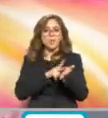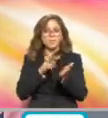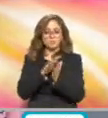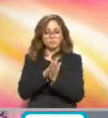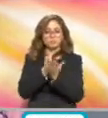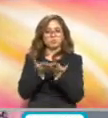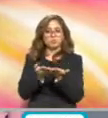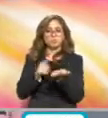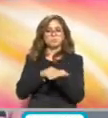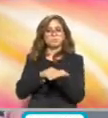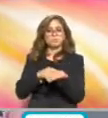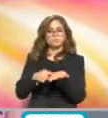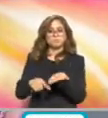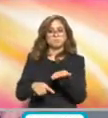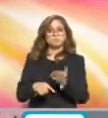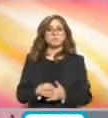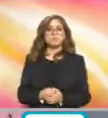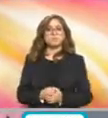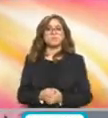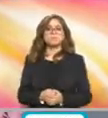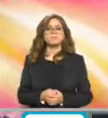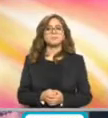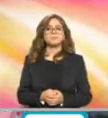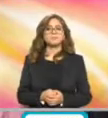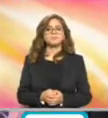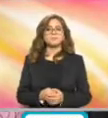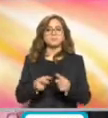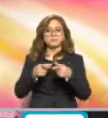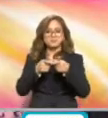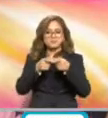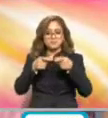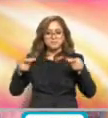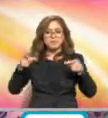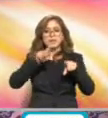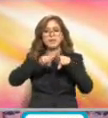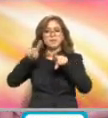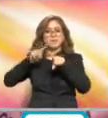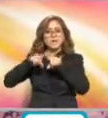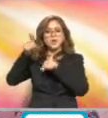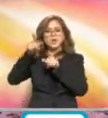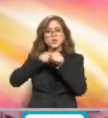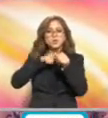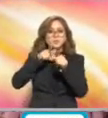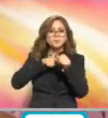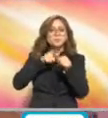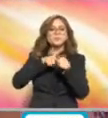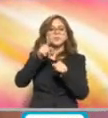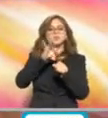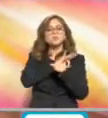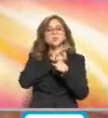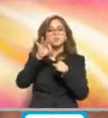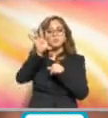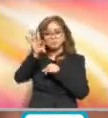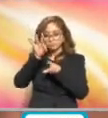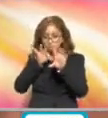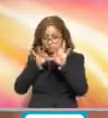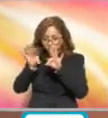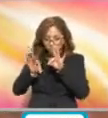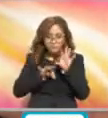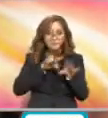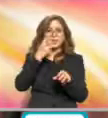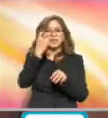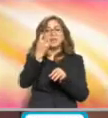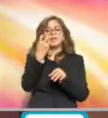poquito aquí. Que está bien variada. de La verdad. tonalidad de esta paleta está muy variada, entonces podemos jugar justamente